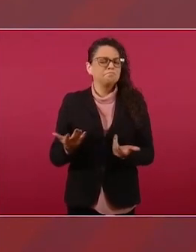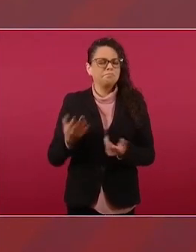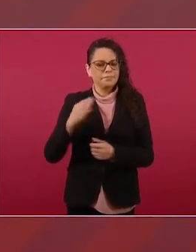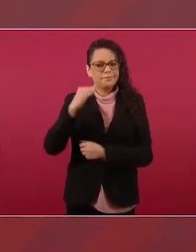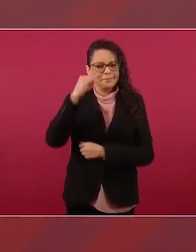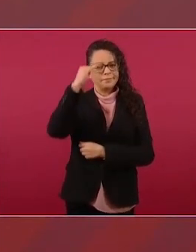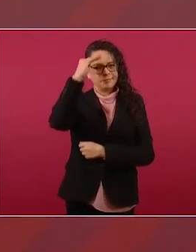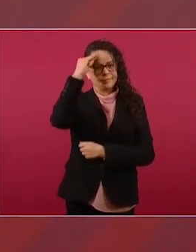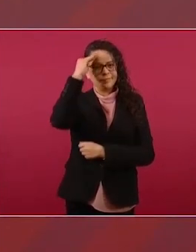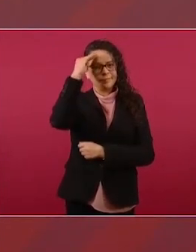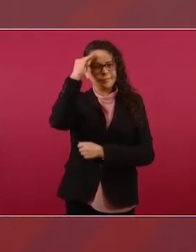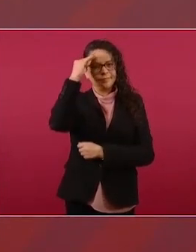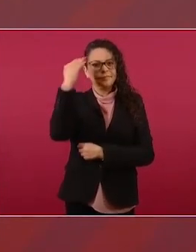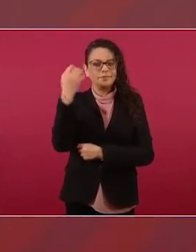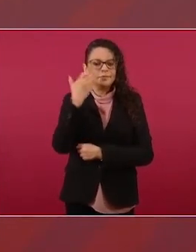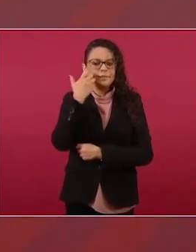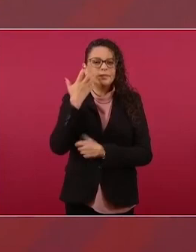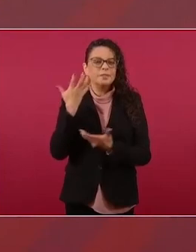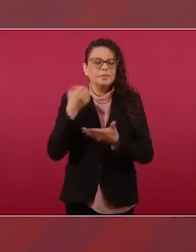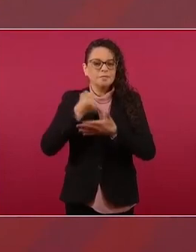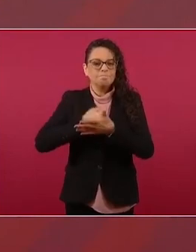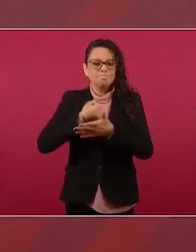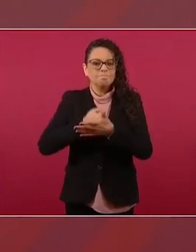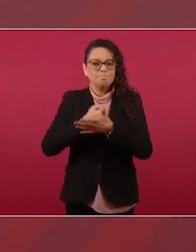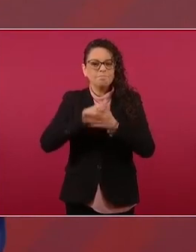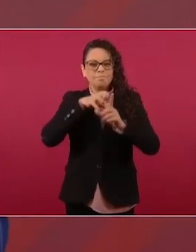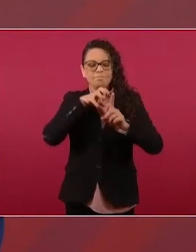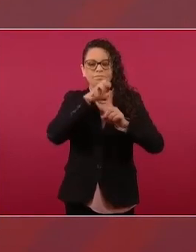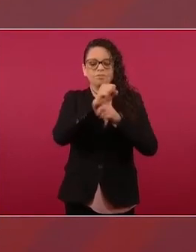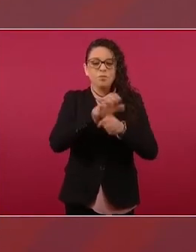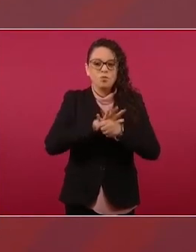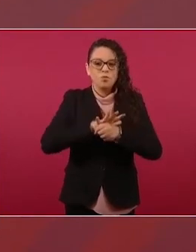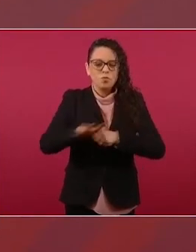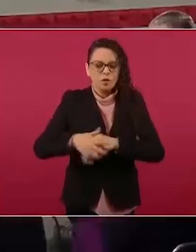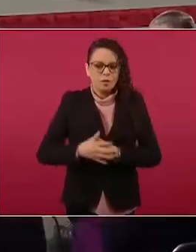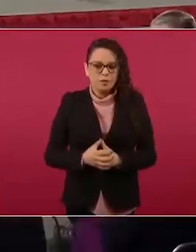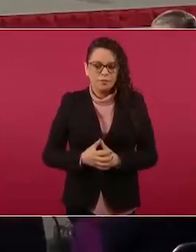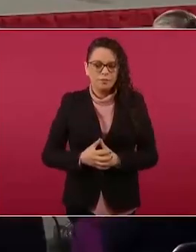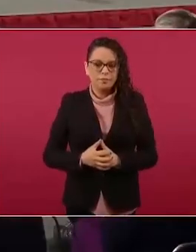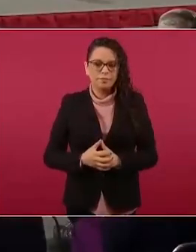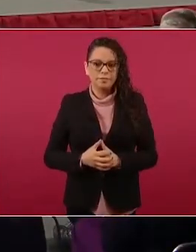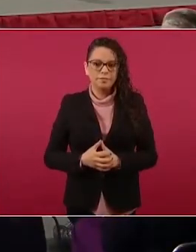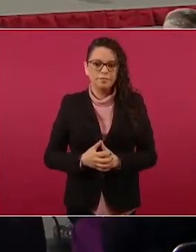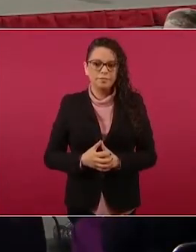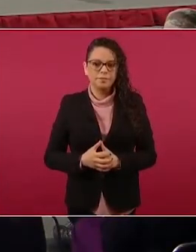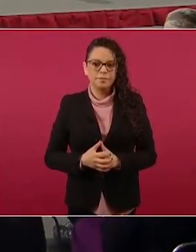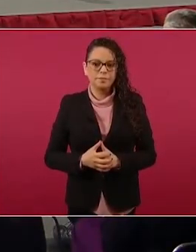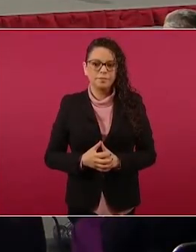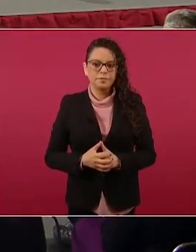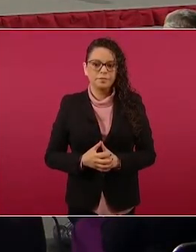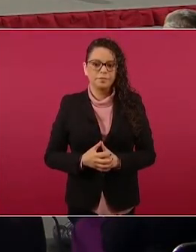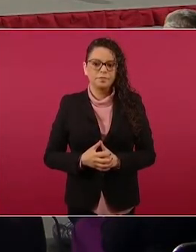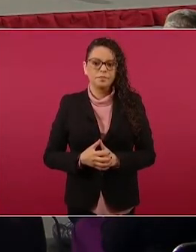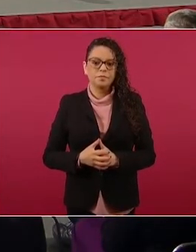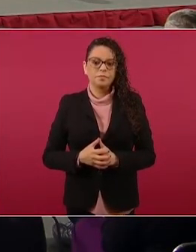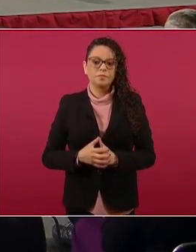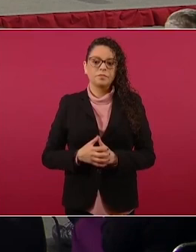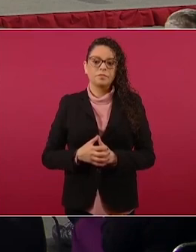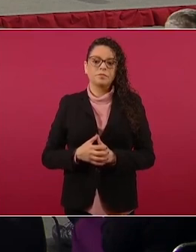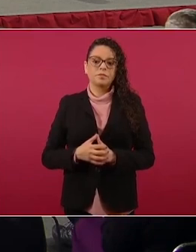busca? ¿Cuál es el propósito? Que estén en buen estado los centros de